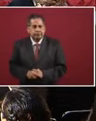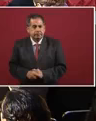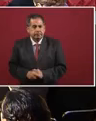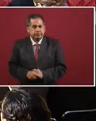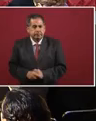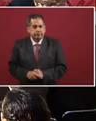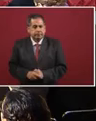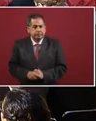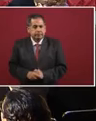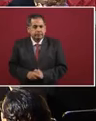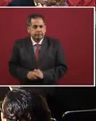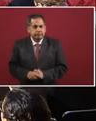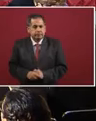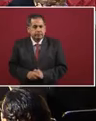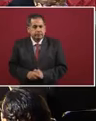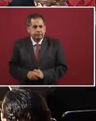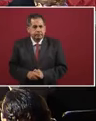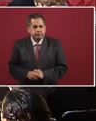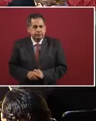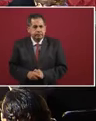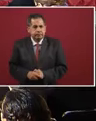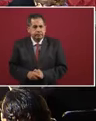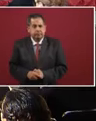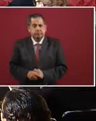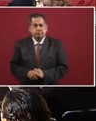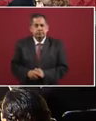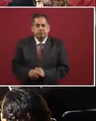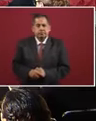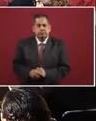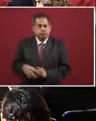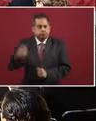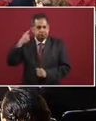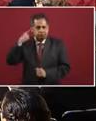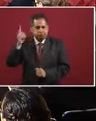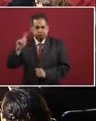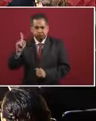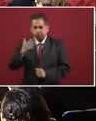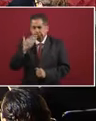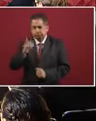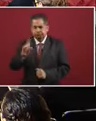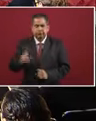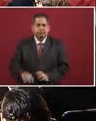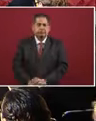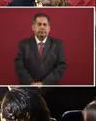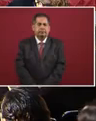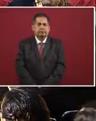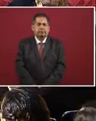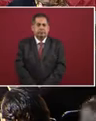Así, de manera libre, consciente. Ustedes son ciudadanos libres, ¿verdad?